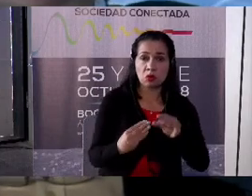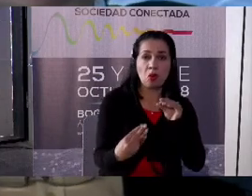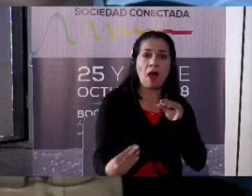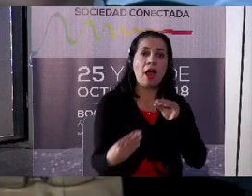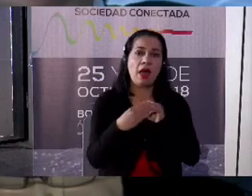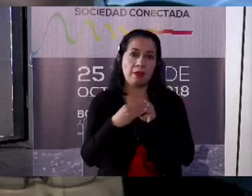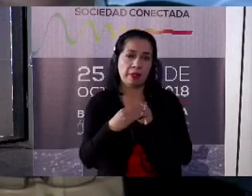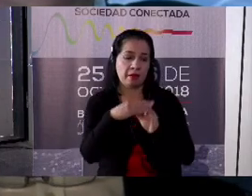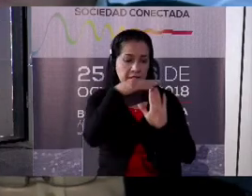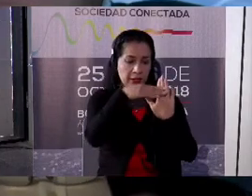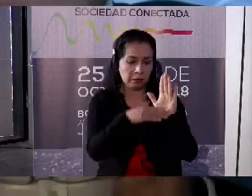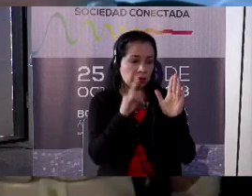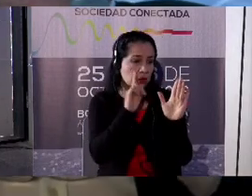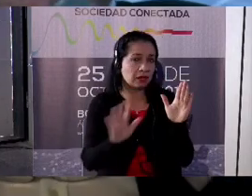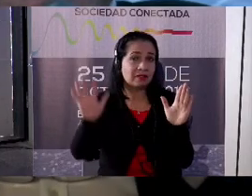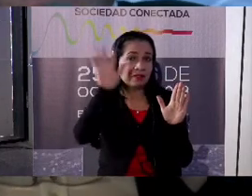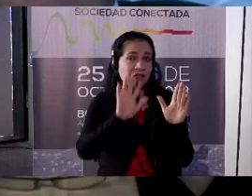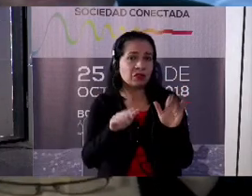políticas